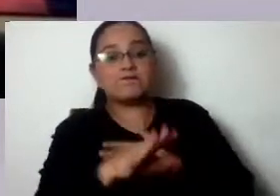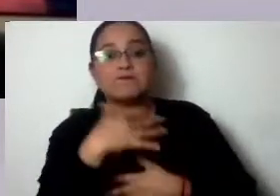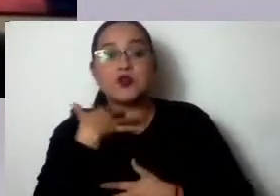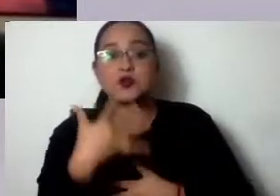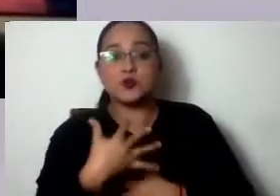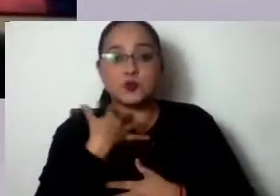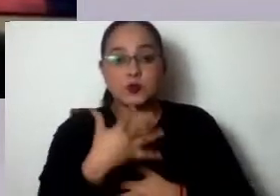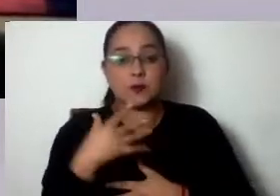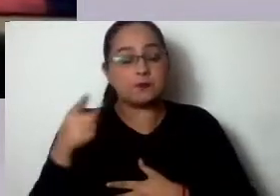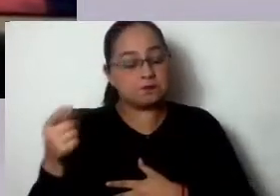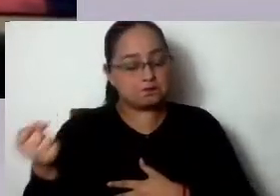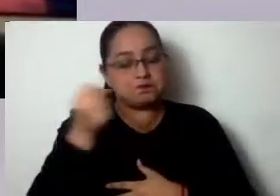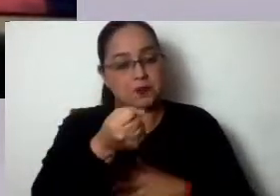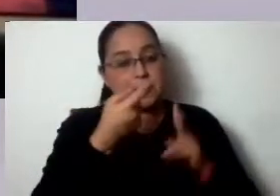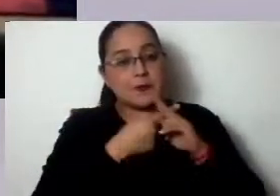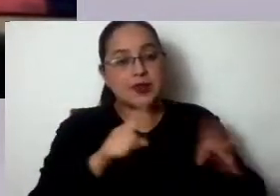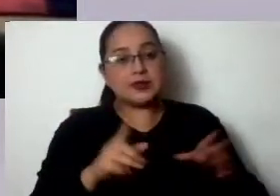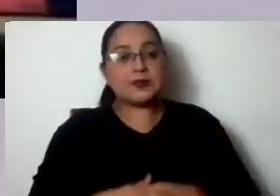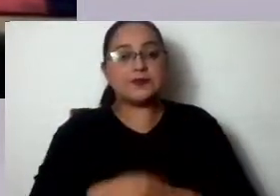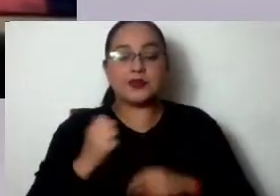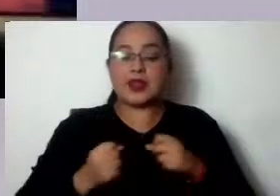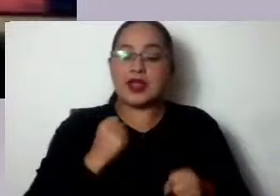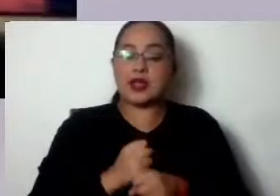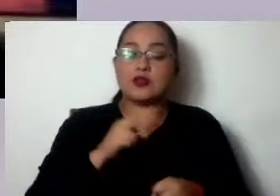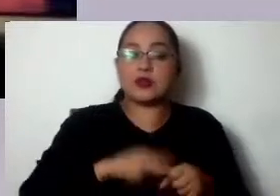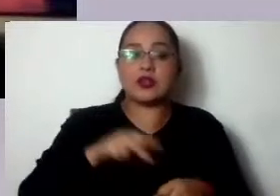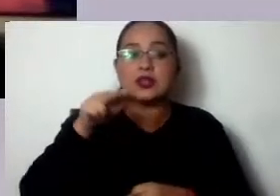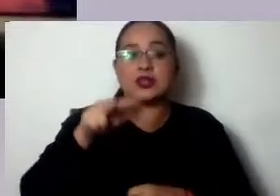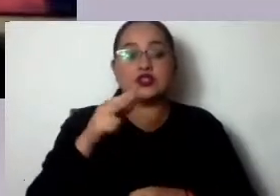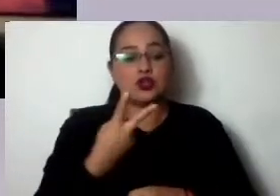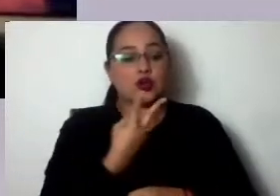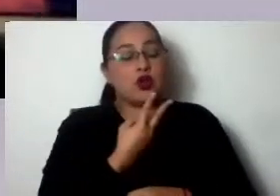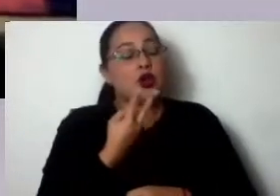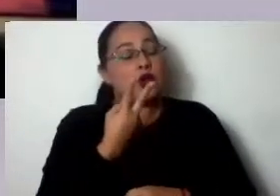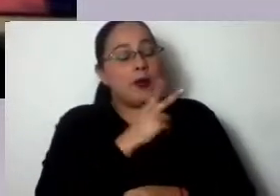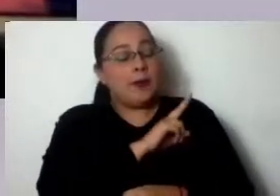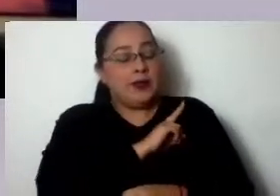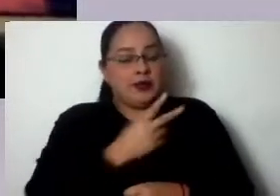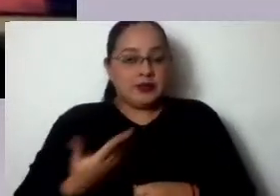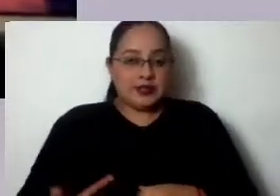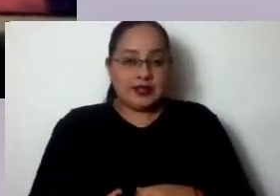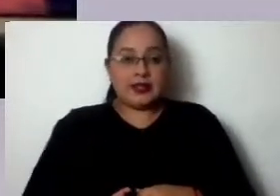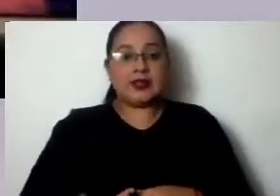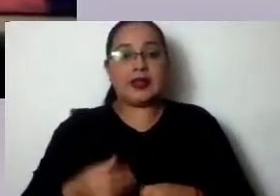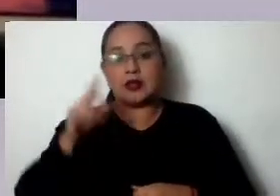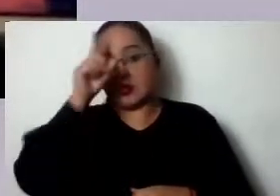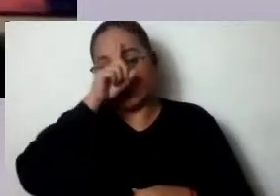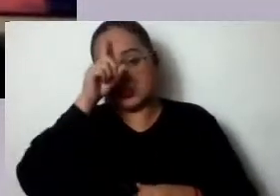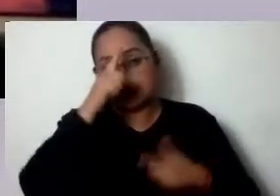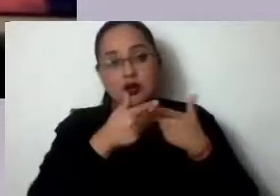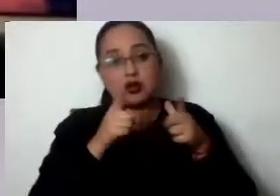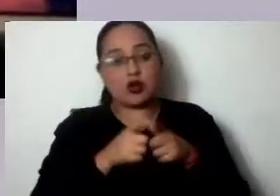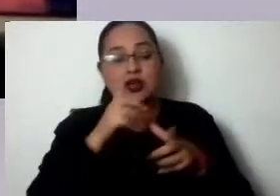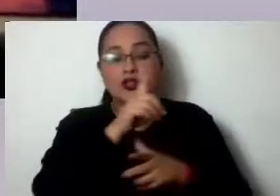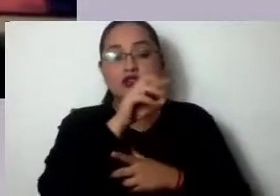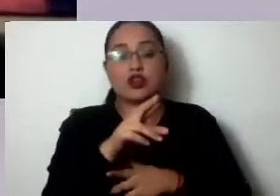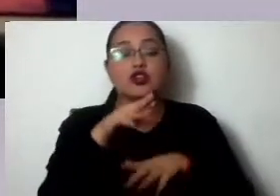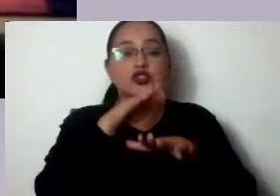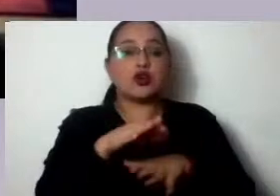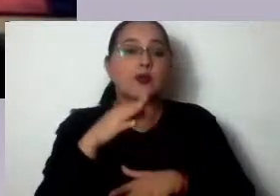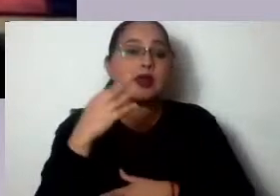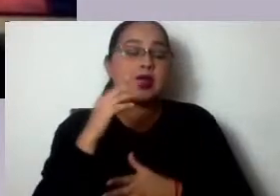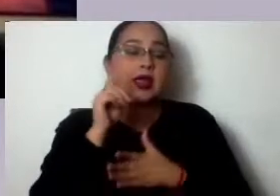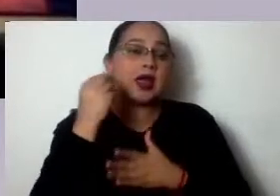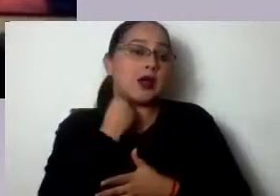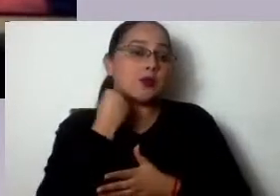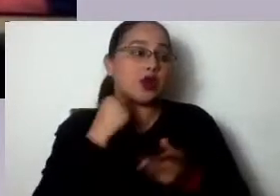el programa de 2018 es nombrada vicepresidenta del consejo de la asociación nacional de doctores en derecho colegio de